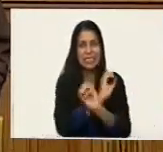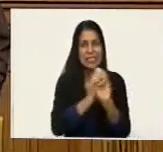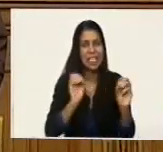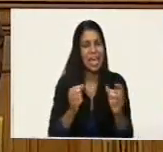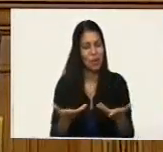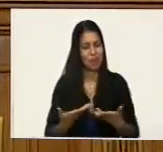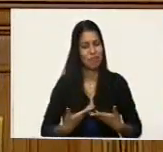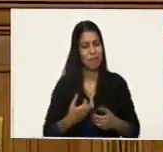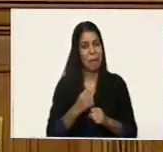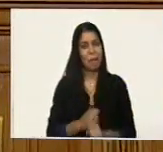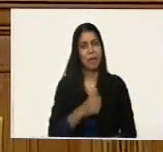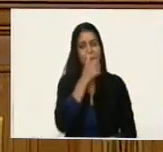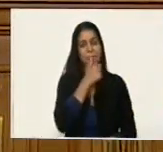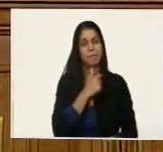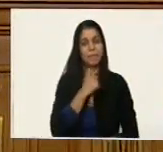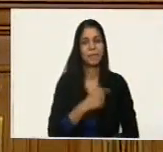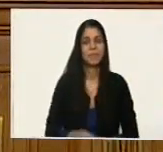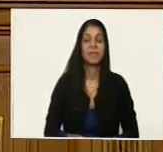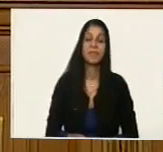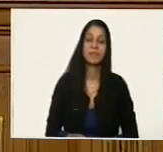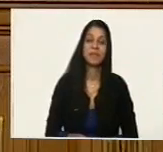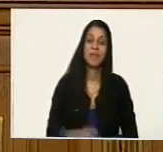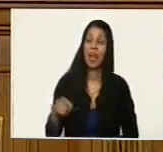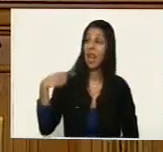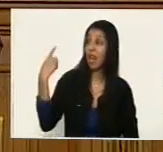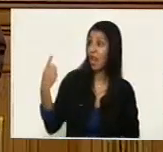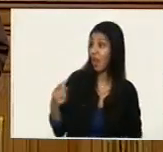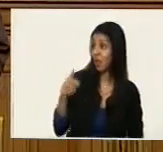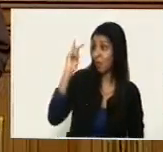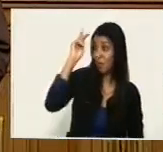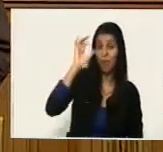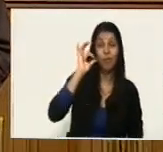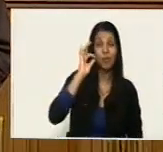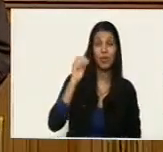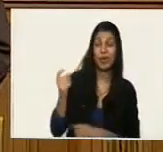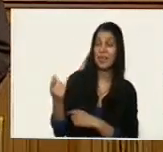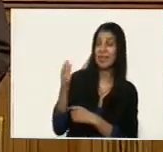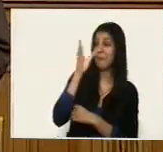La otra vez, por estar diciendo estas cosas, una persona se la tomó en serio y me supo un vaso.